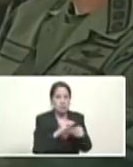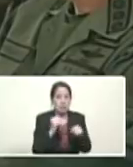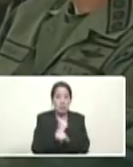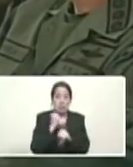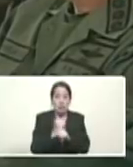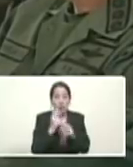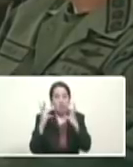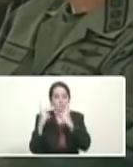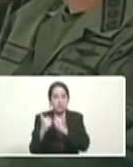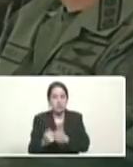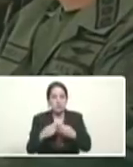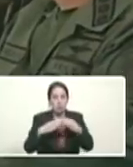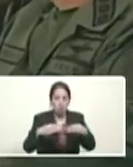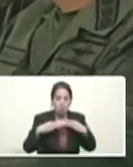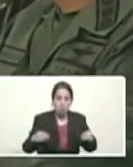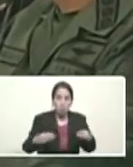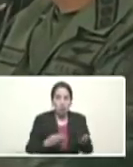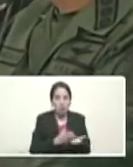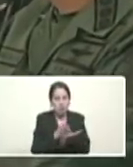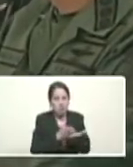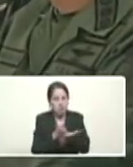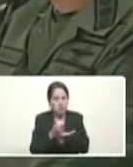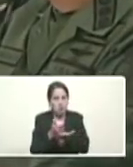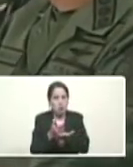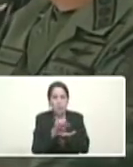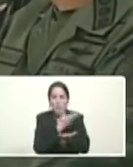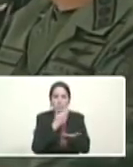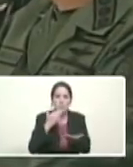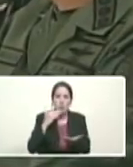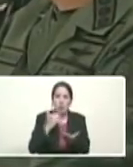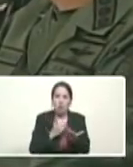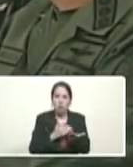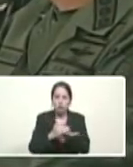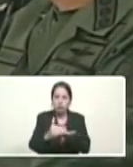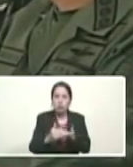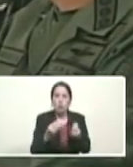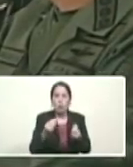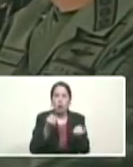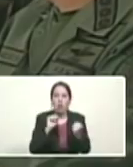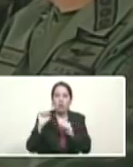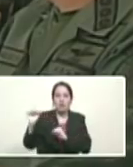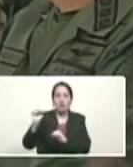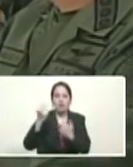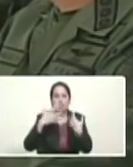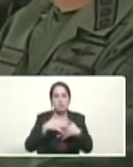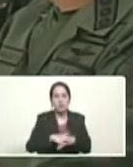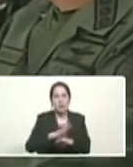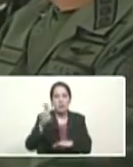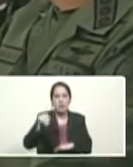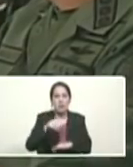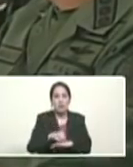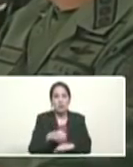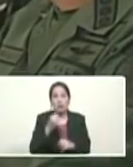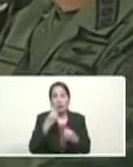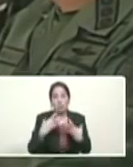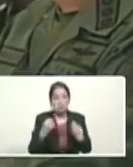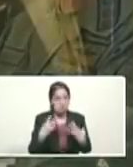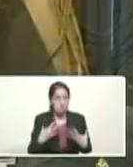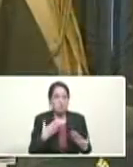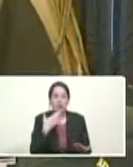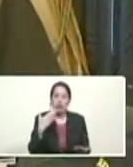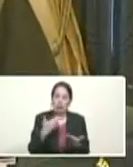permite la el direccionamiento para y en la defensa integral de la nación y como andrés muy bien excelente bueno la orden está